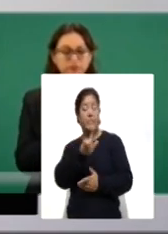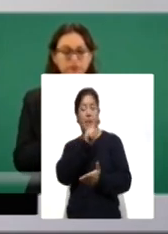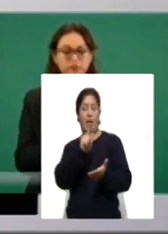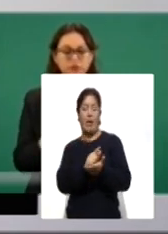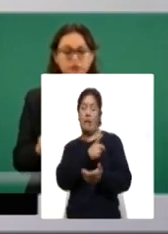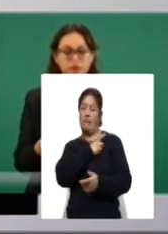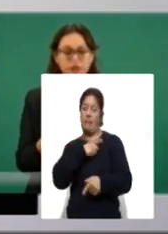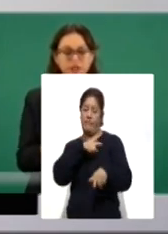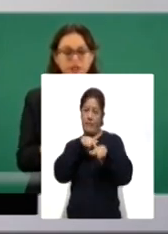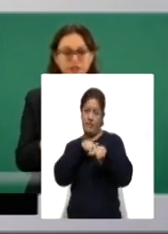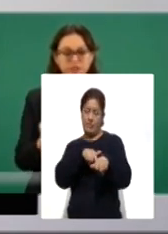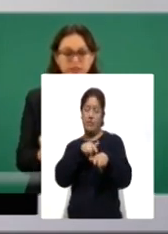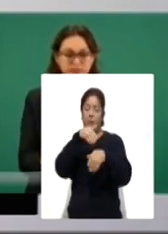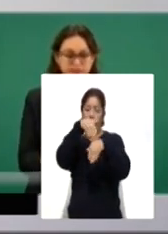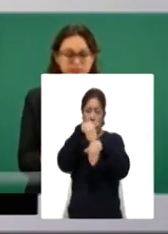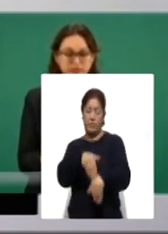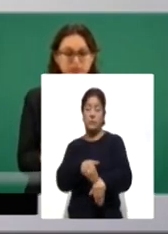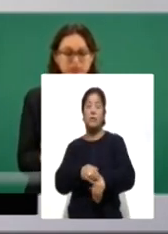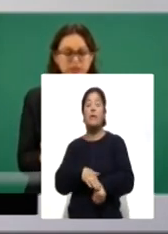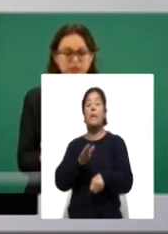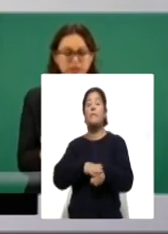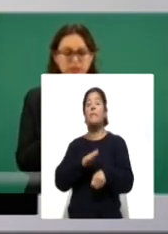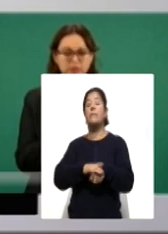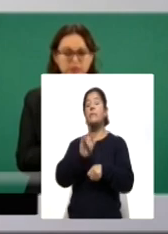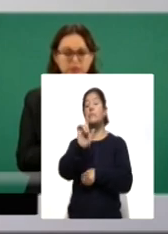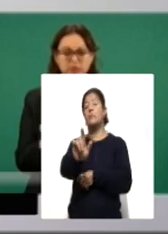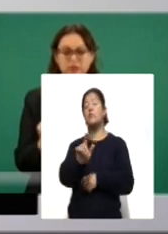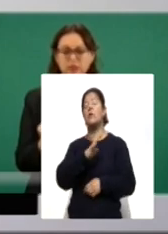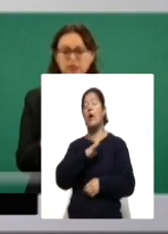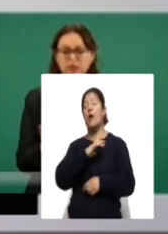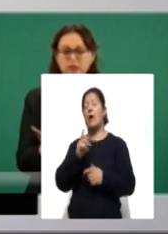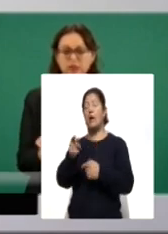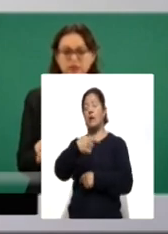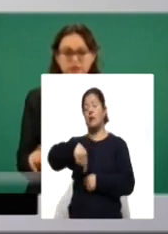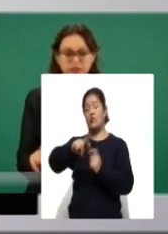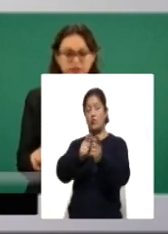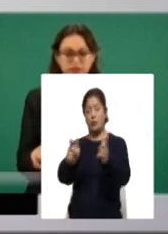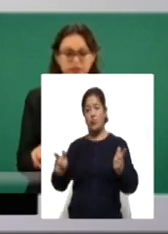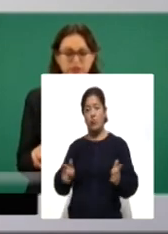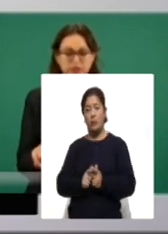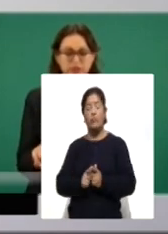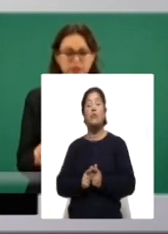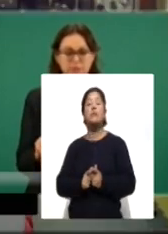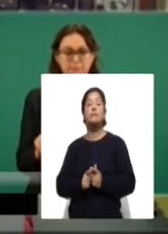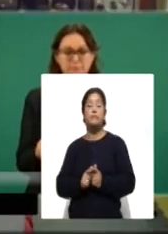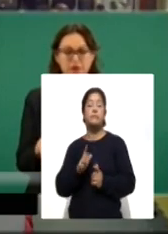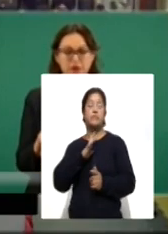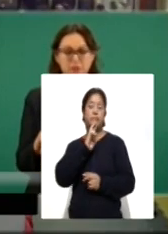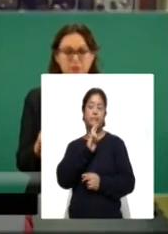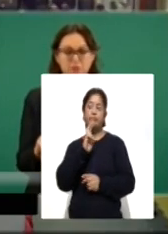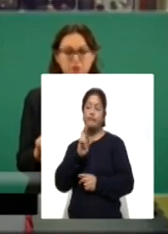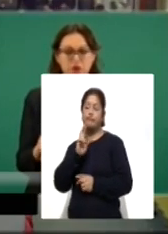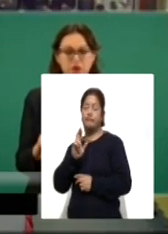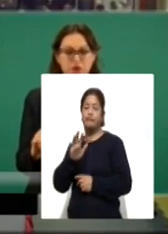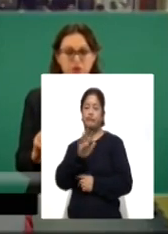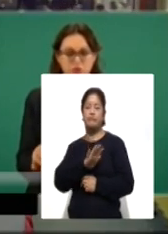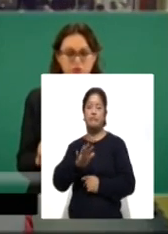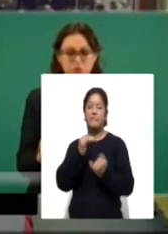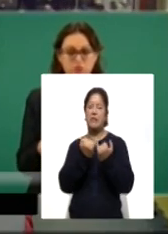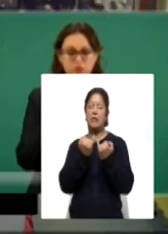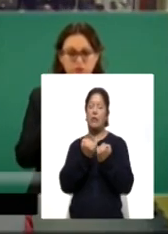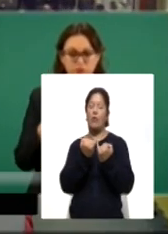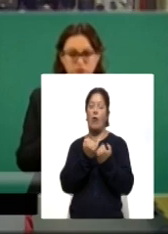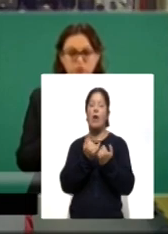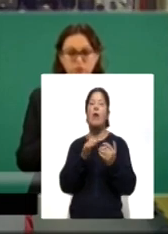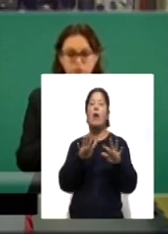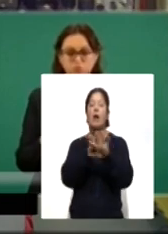López Obrador insistió en que el próximo lunes, junto con el gabinete ampliado, se resolverán las opciones alternativas y también qué modificaciones